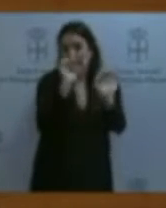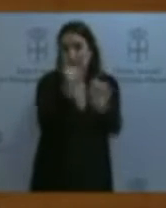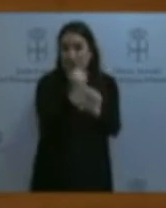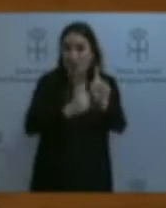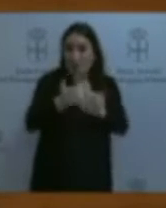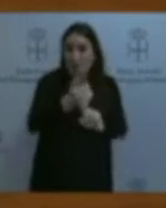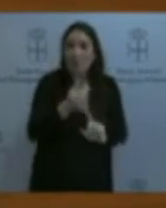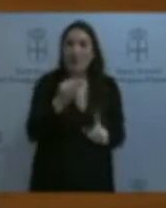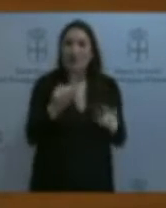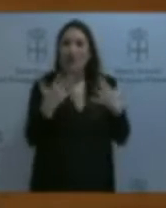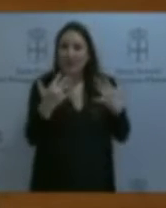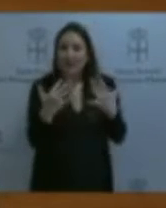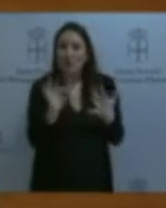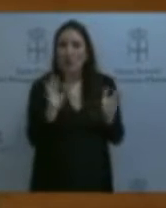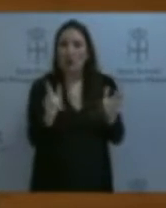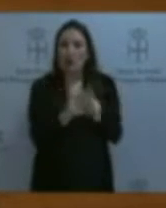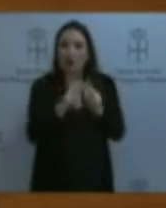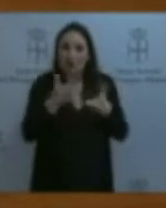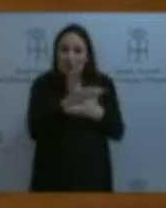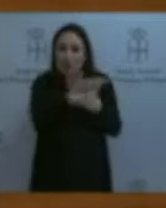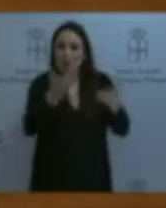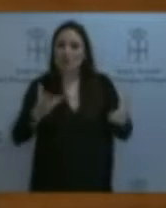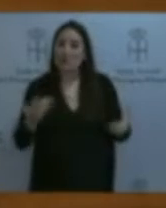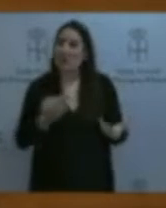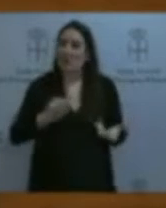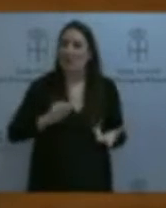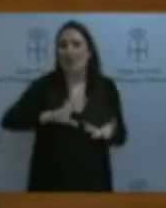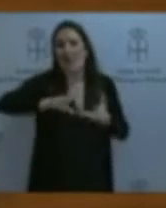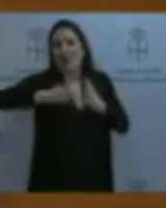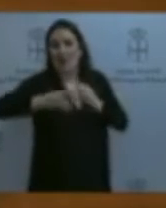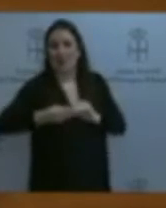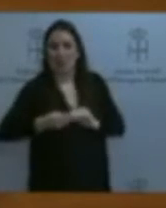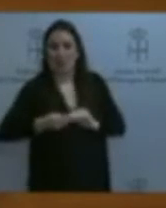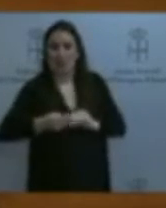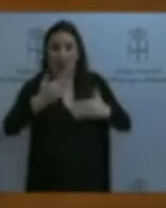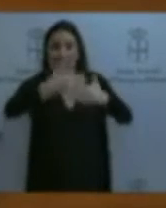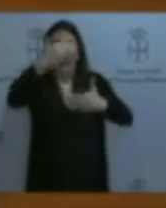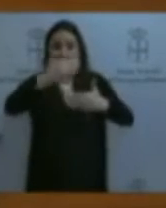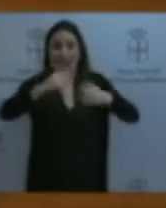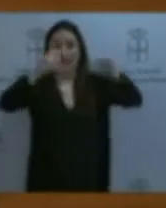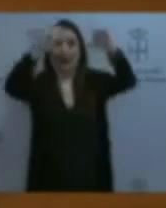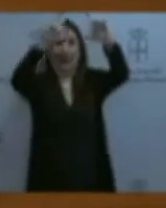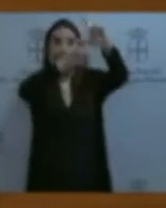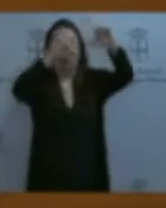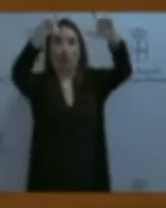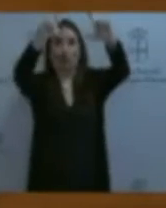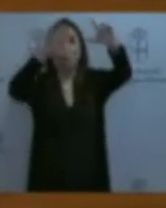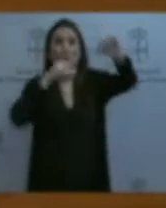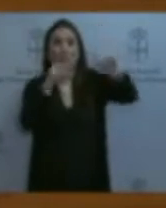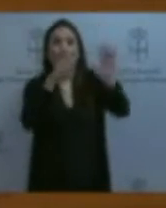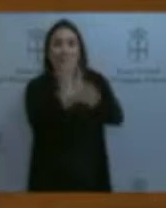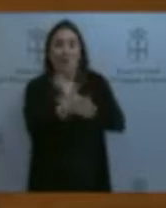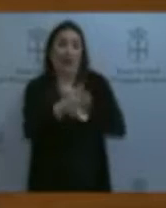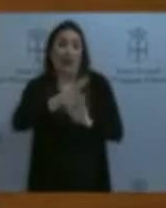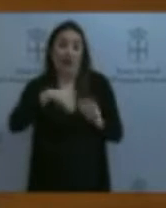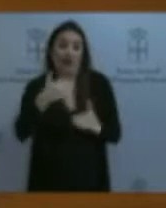los ritmos y la sociabilidad estaban condicionados a ese reloj que veían en las paredes de la escuela, que era el que los niños y niñas acabarían encontrando en las paredes de las